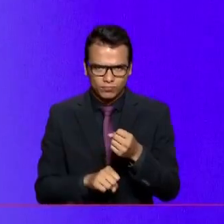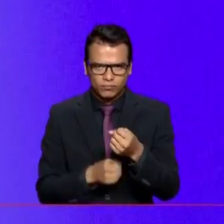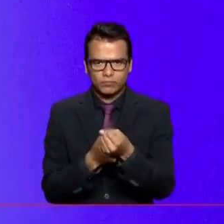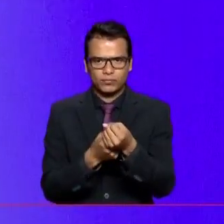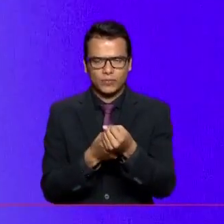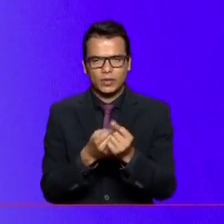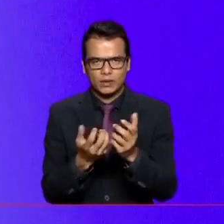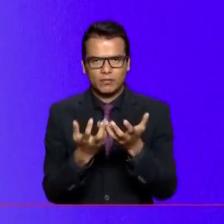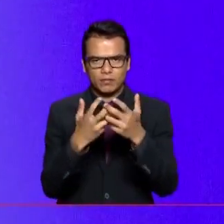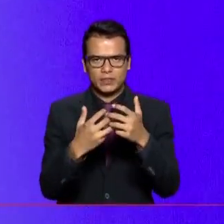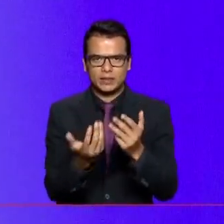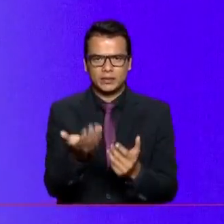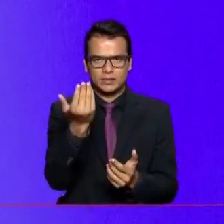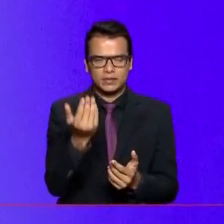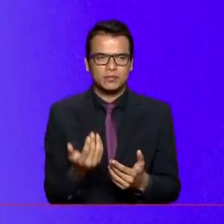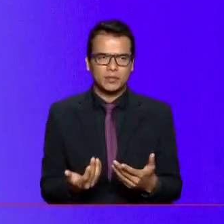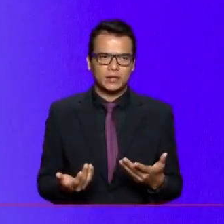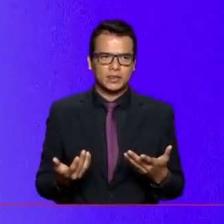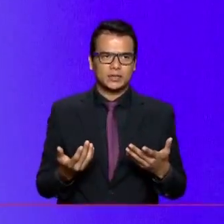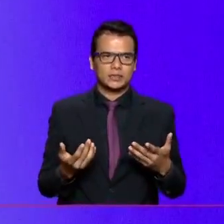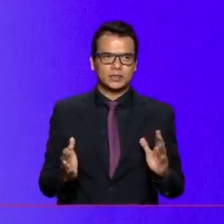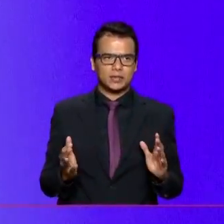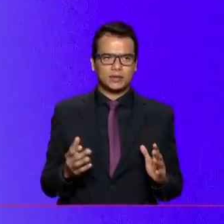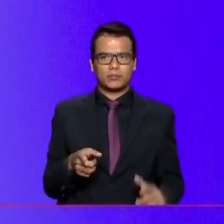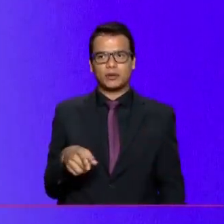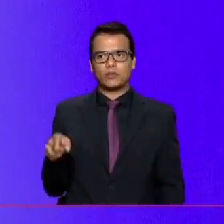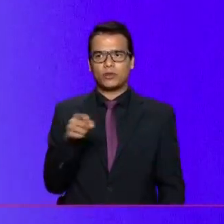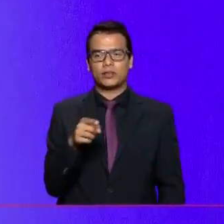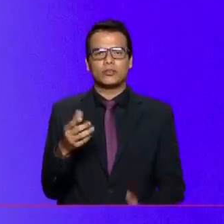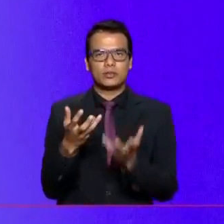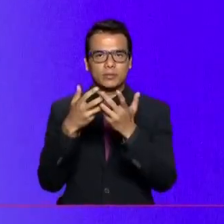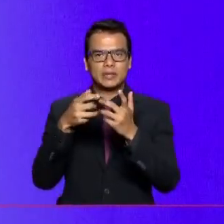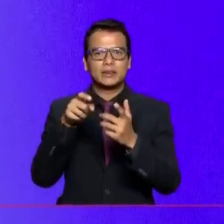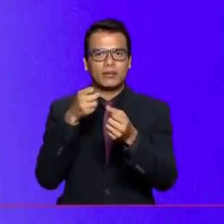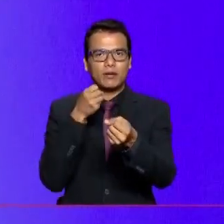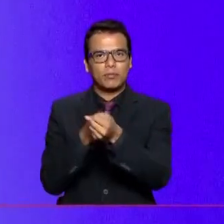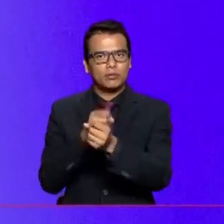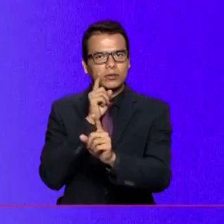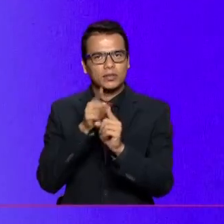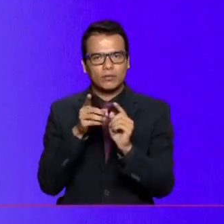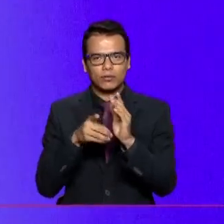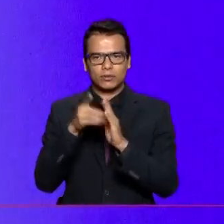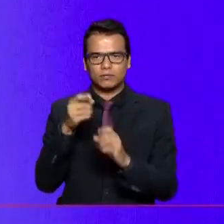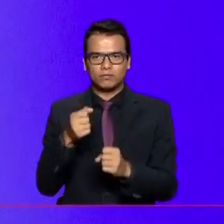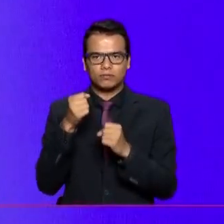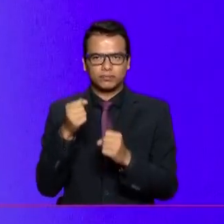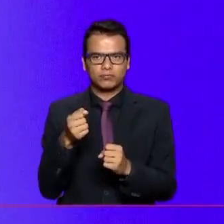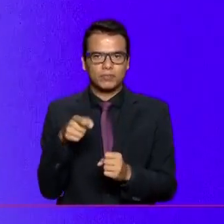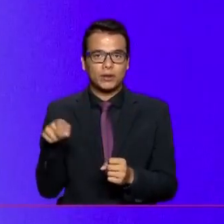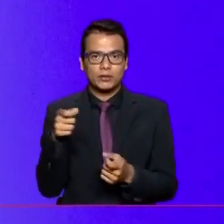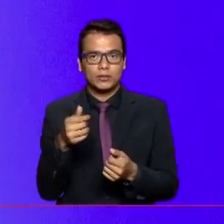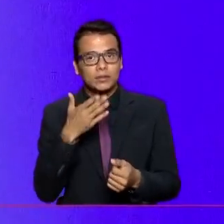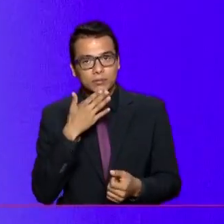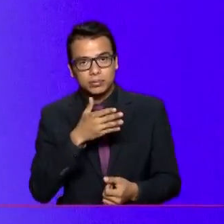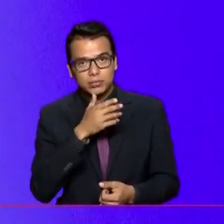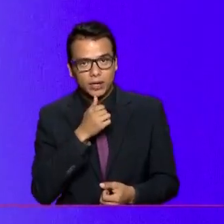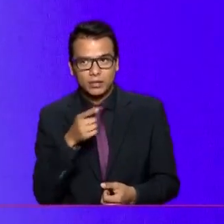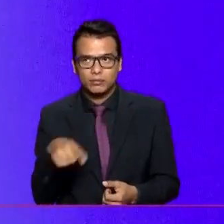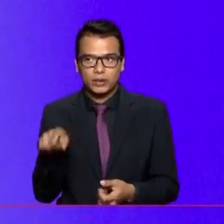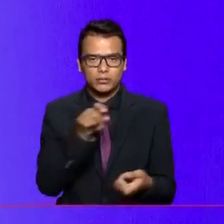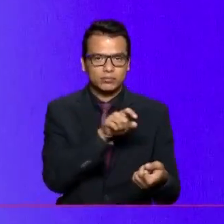garantías prestacionales, pero si una empresa de esta no logra arrancar, pues necesariamente no va a cumplir con todo ese cometido en materia de seguridad